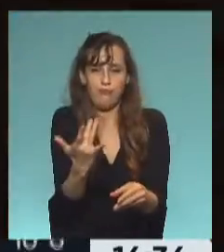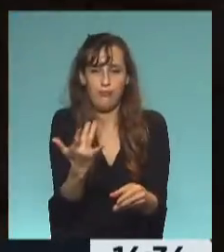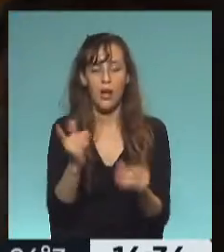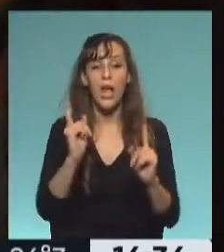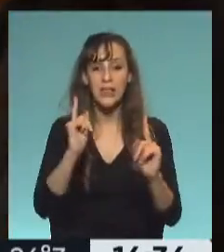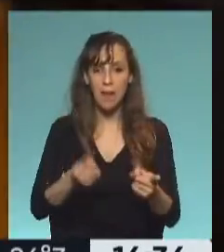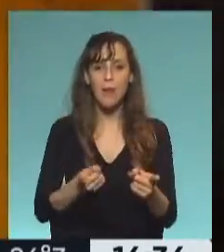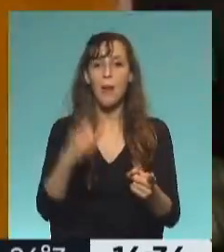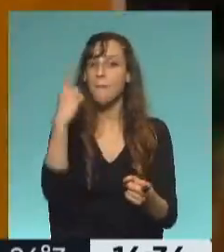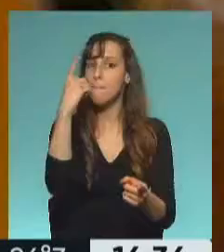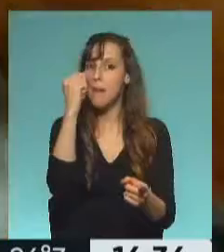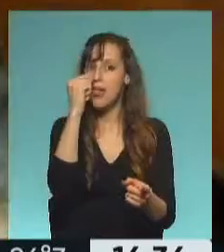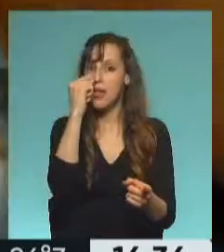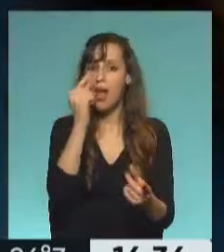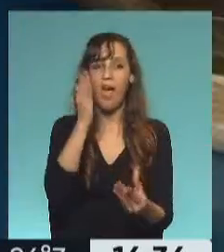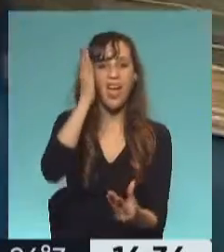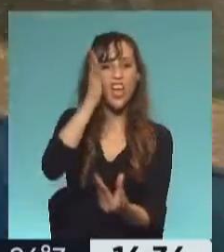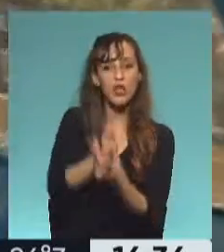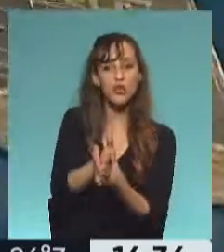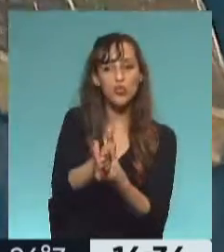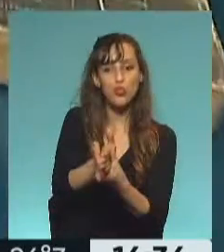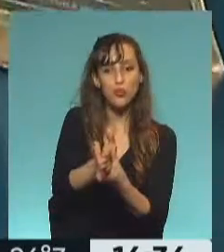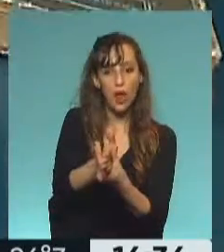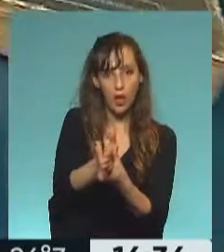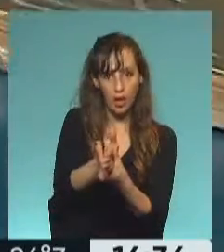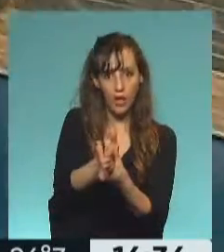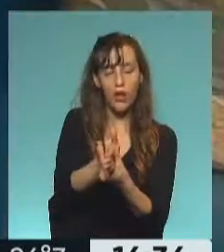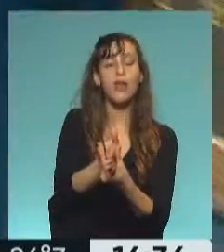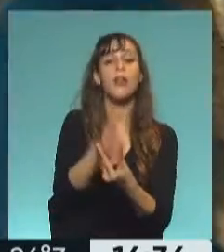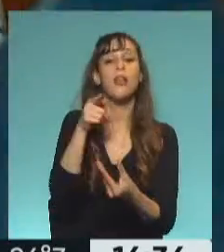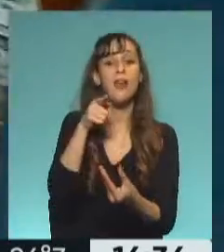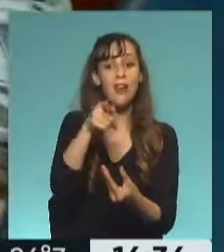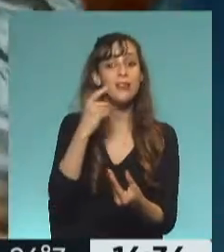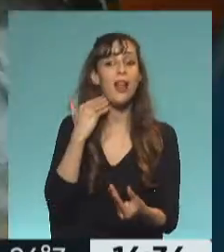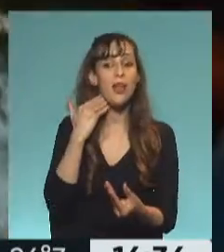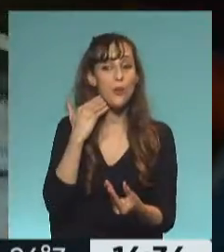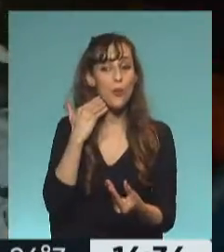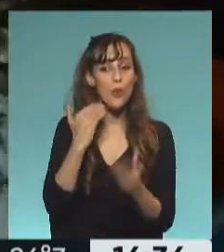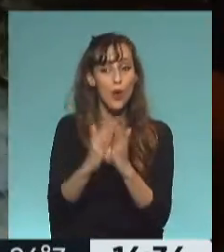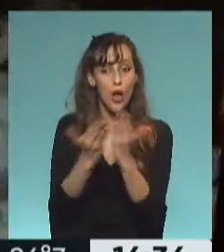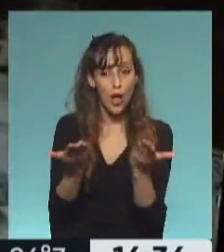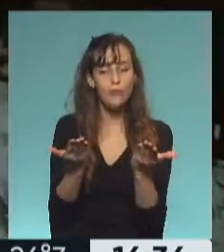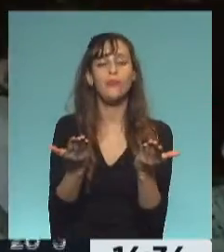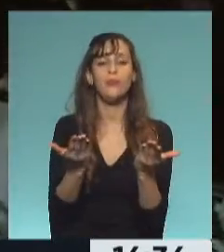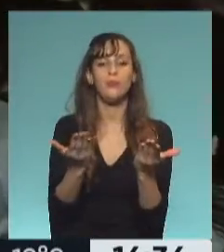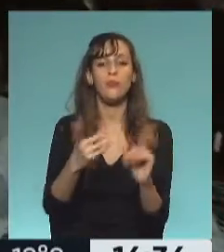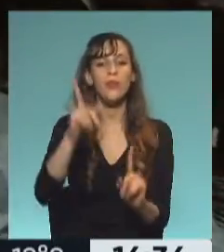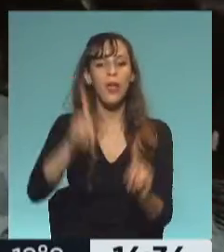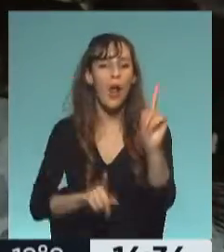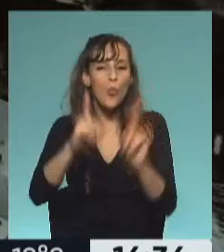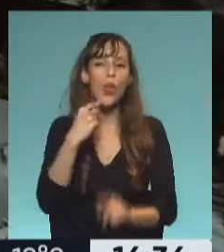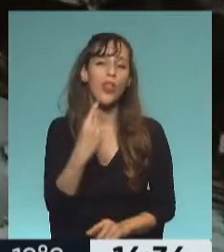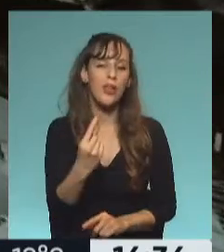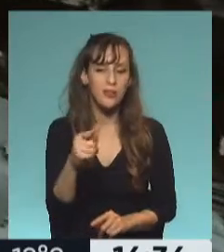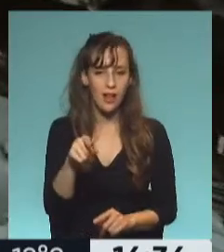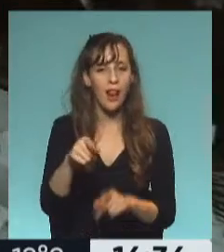un estuche en madera. Este es el libro que algunos han comentado que por ahí es el libro que pertenecía